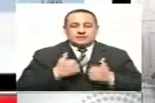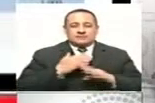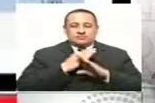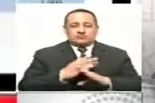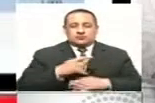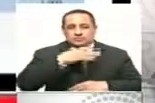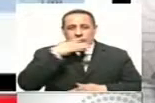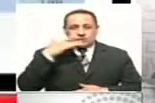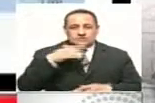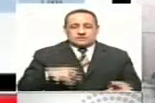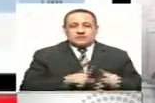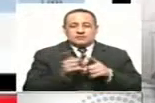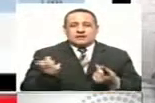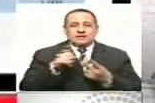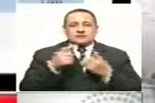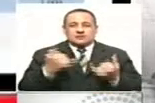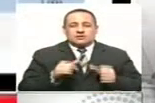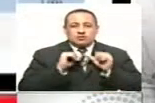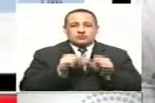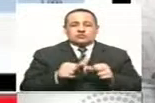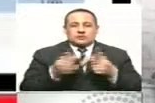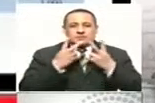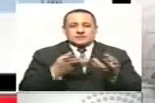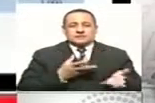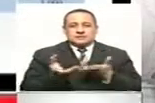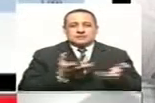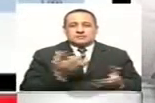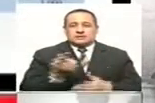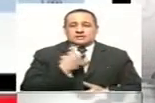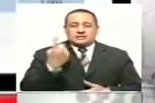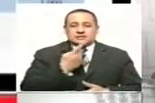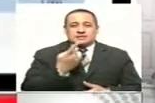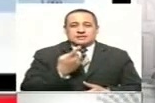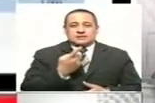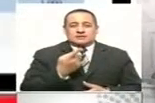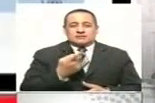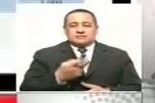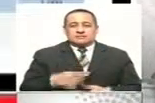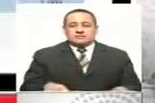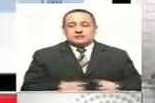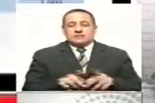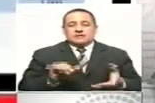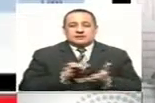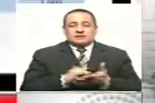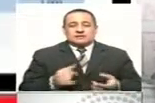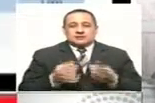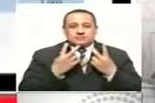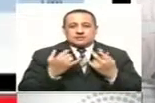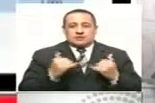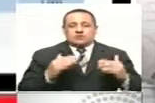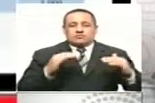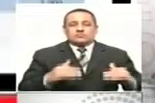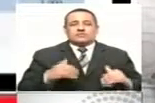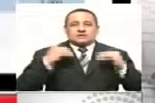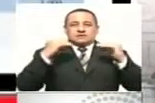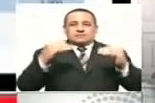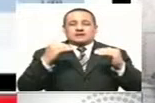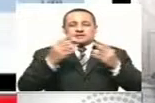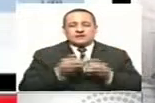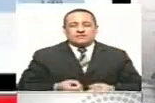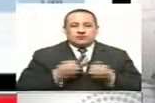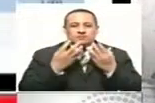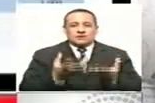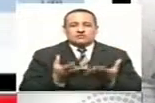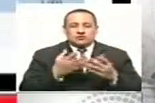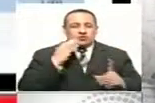Drogas, por lo menos hay que utilizar el servicio Habla Franco, que es un medio de